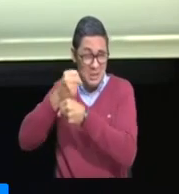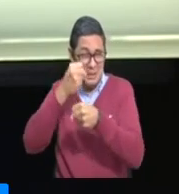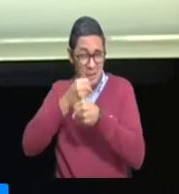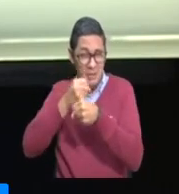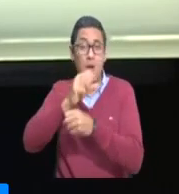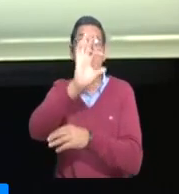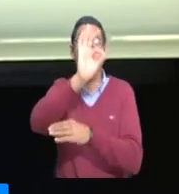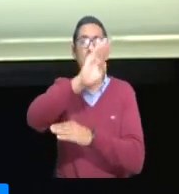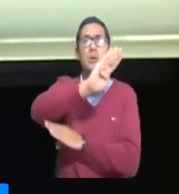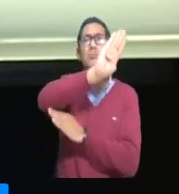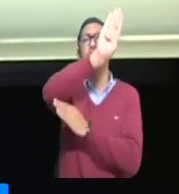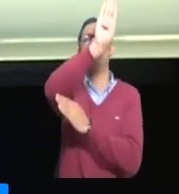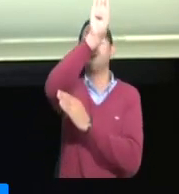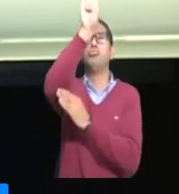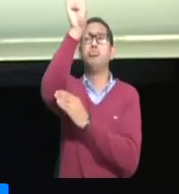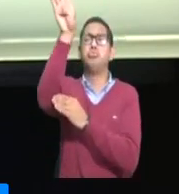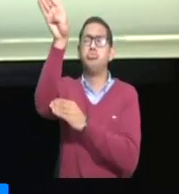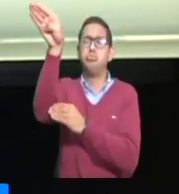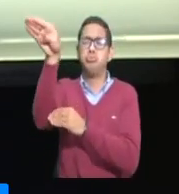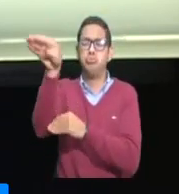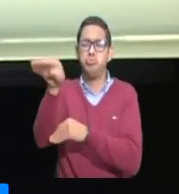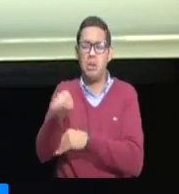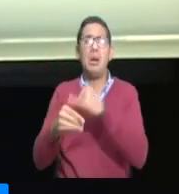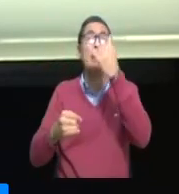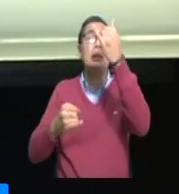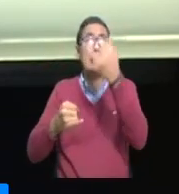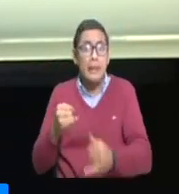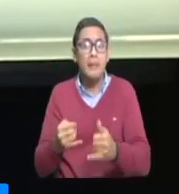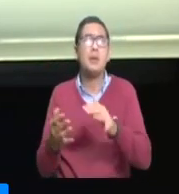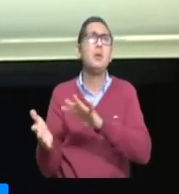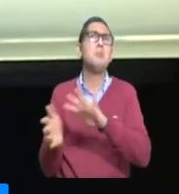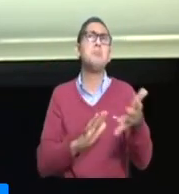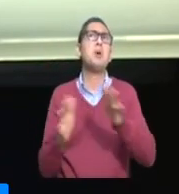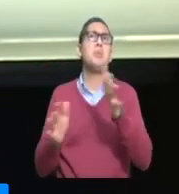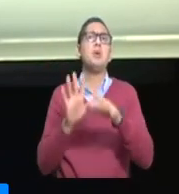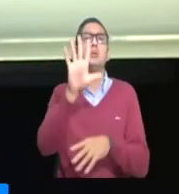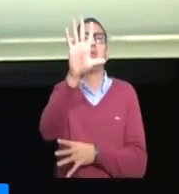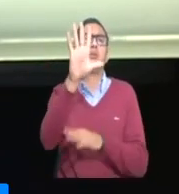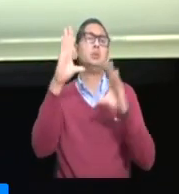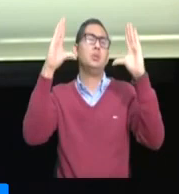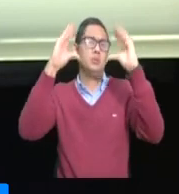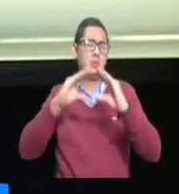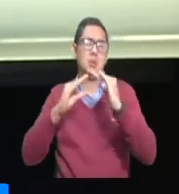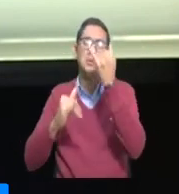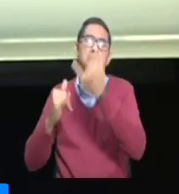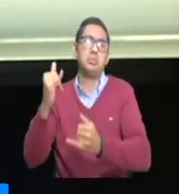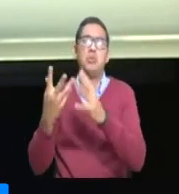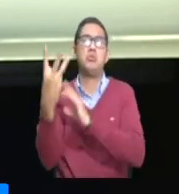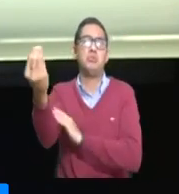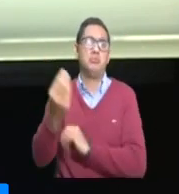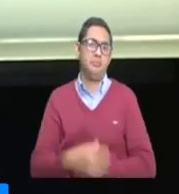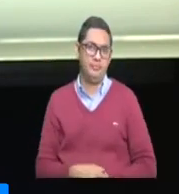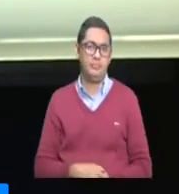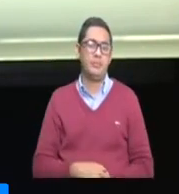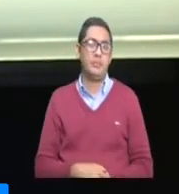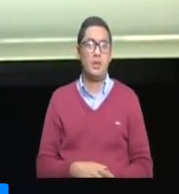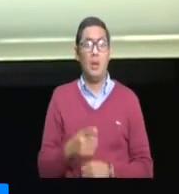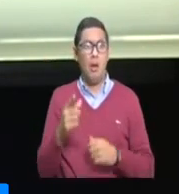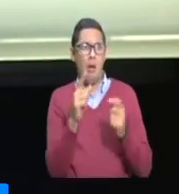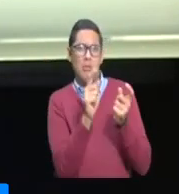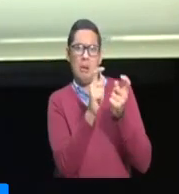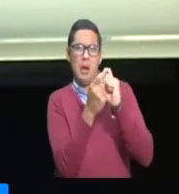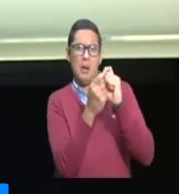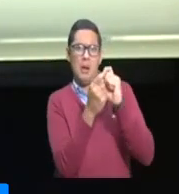las instituciones públicas deberán estar saliendo a las 5 de la tarde. Esto con el